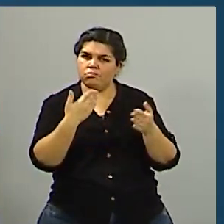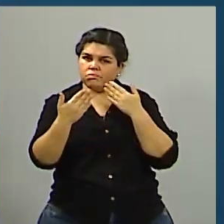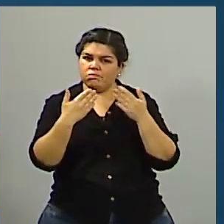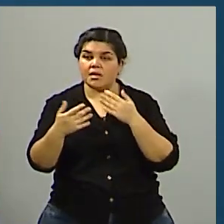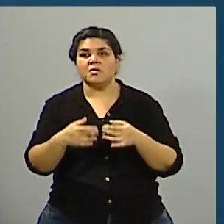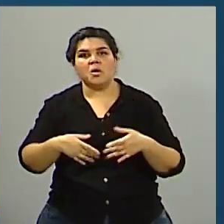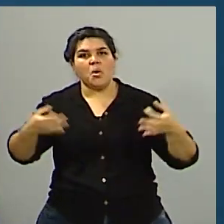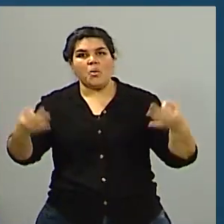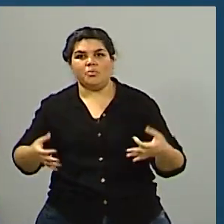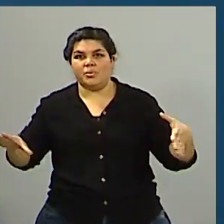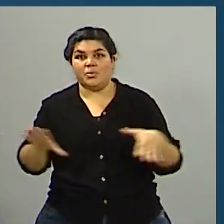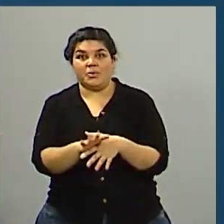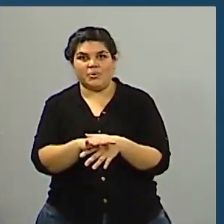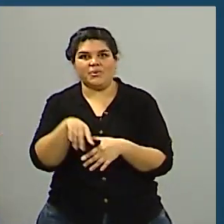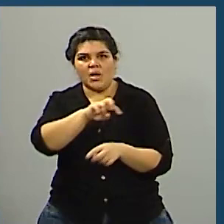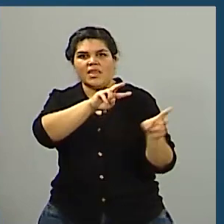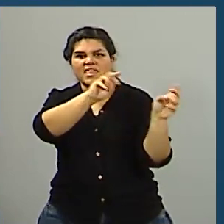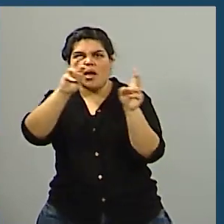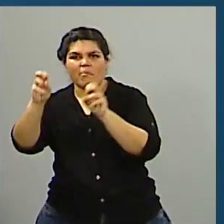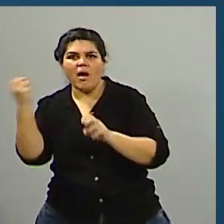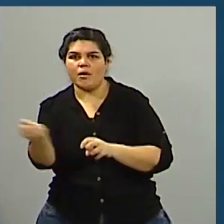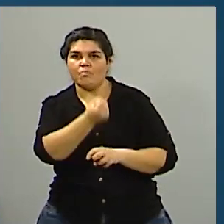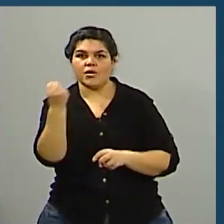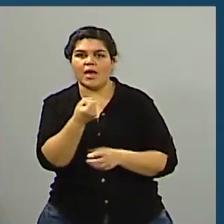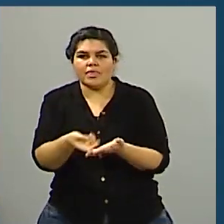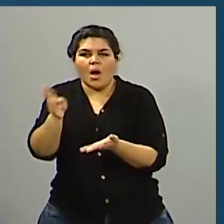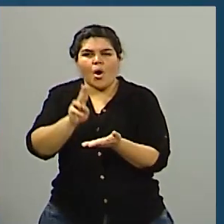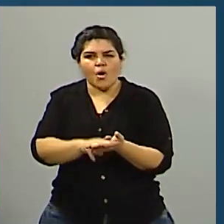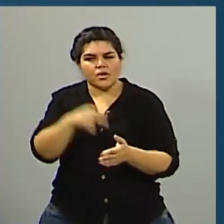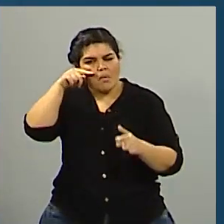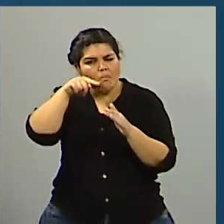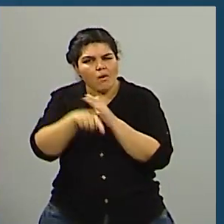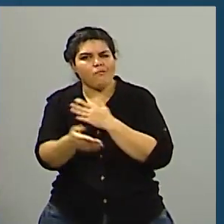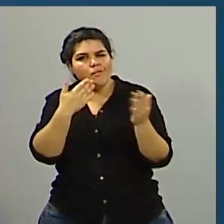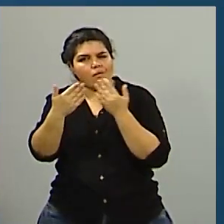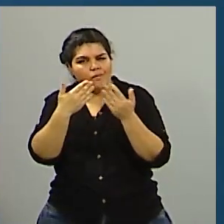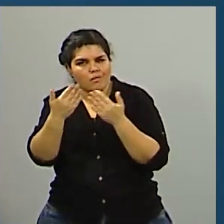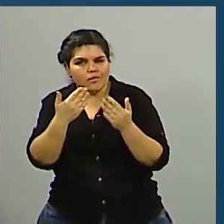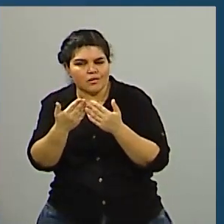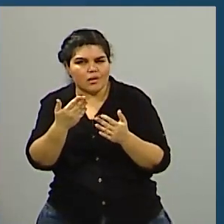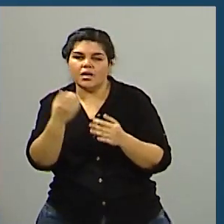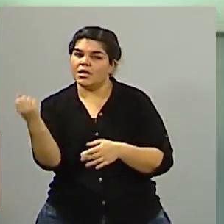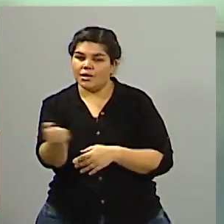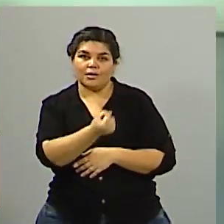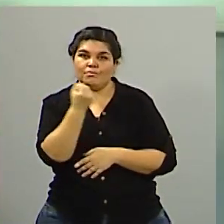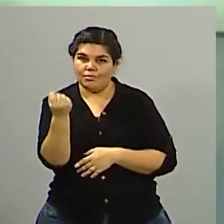tirado títulos importantes que nos parece interesante volver a plantearlos porque hay temas que evidentemente tienen que ver con una